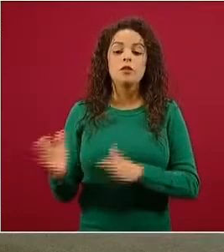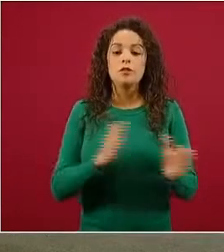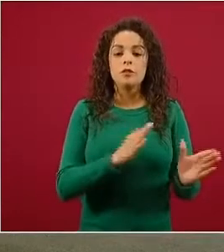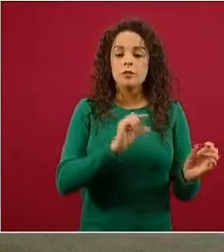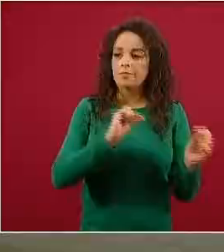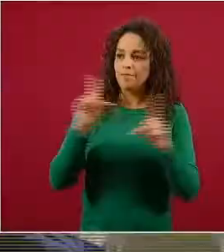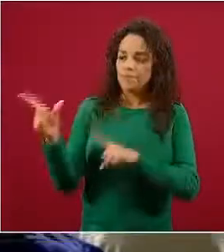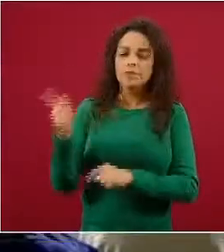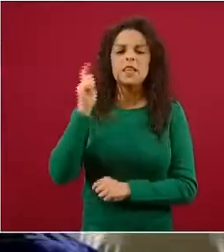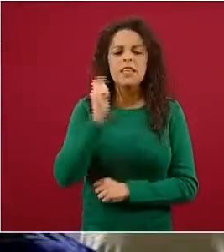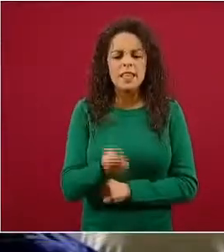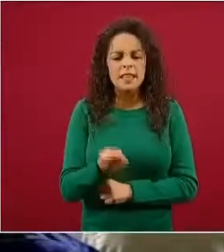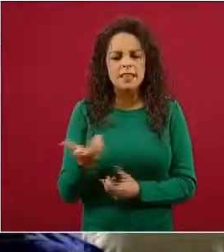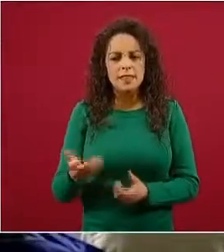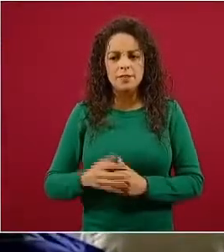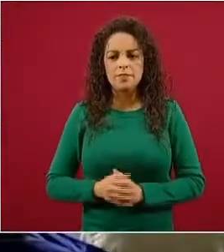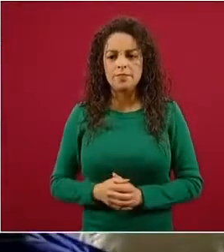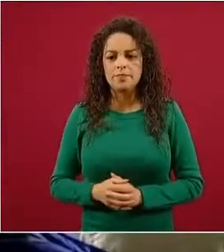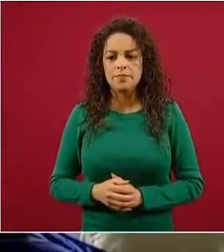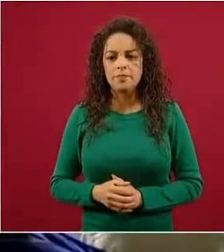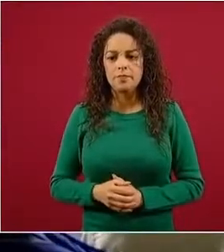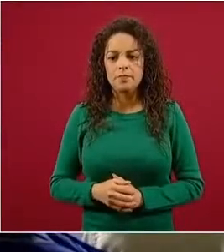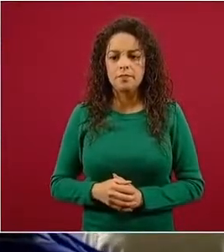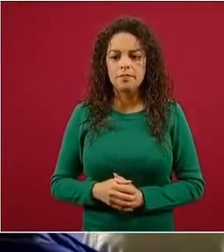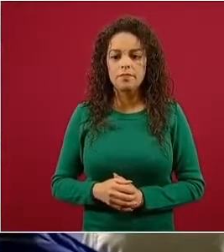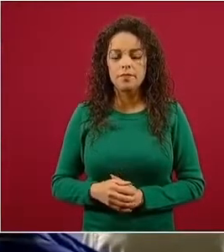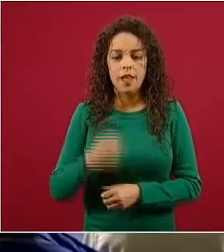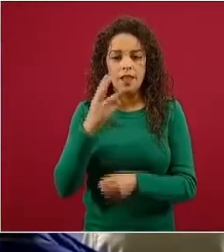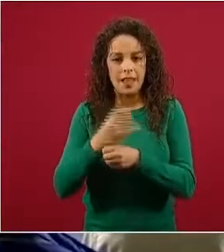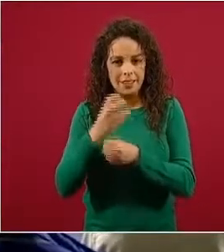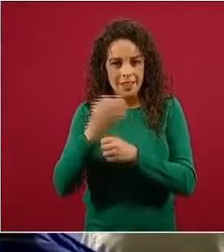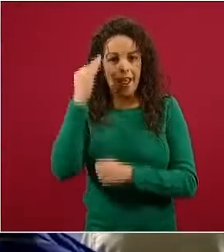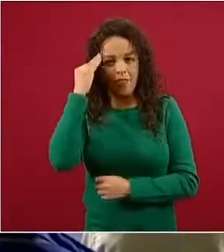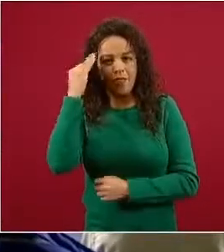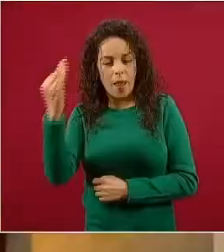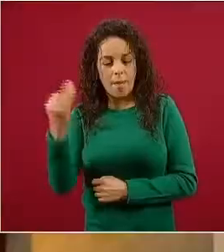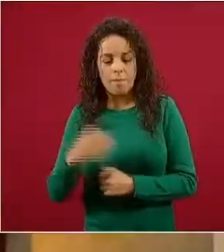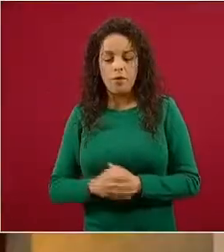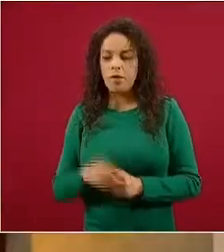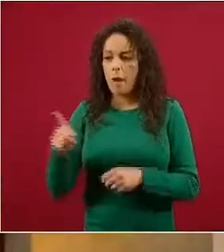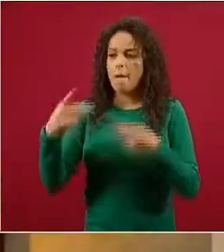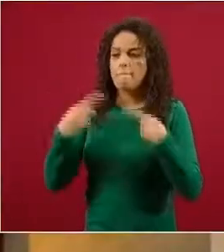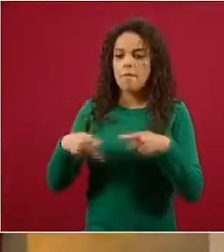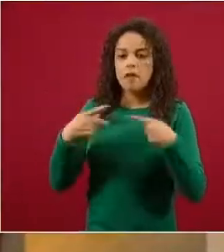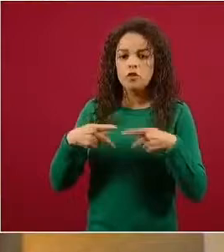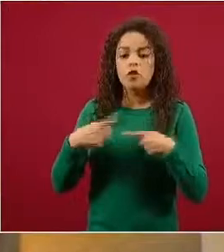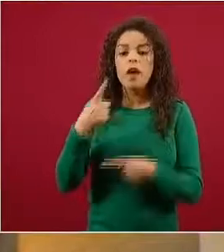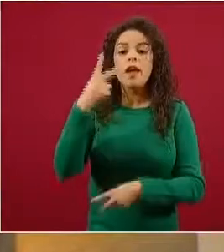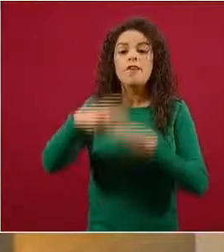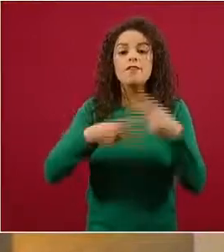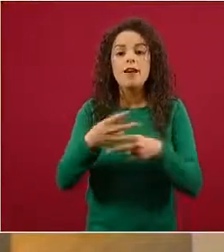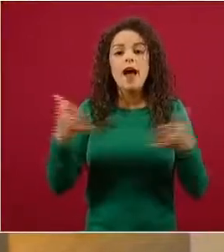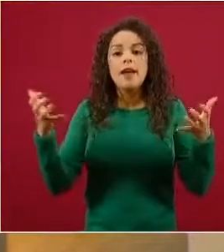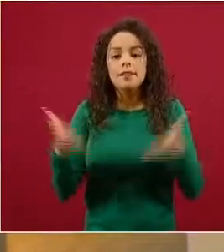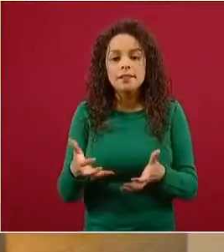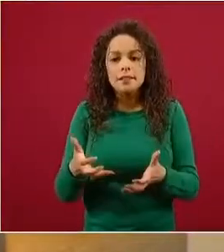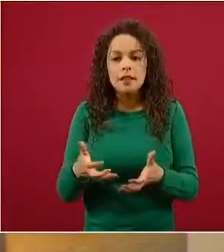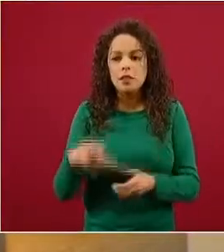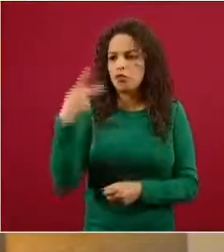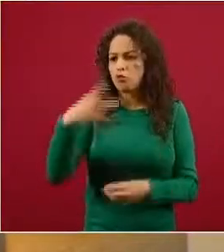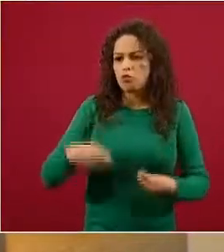se hacen encuentros virtuales, se pueden utilizar las redes sociales para recibir apoyo y condolencias. Es